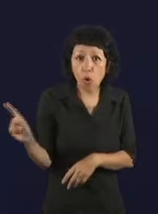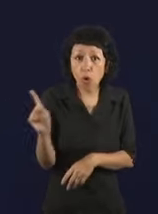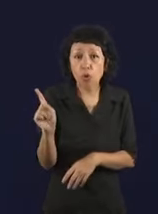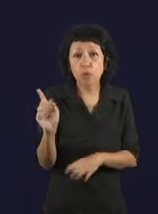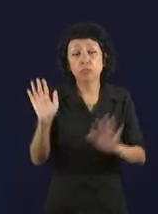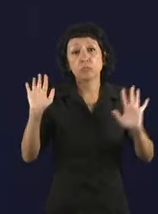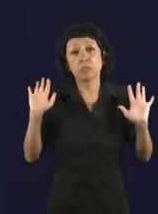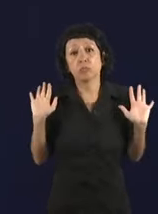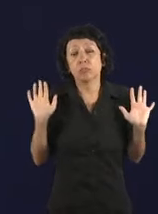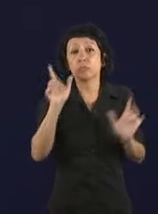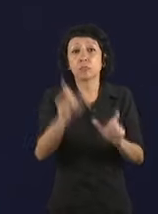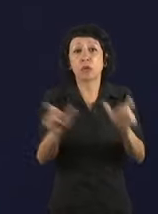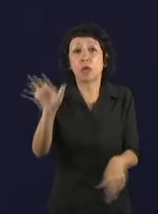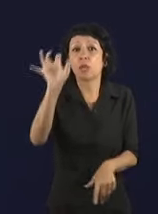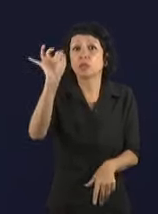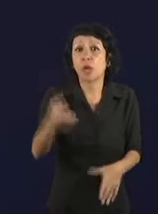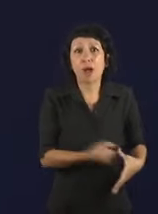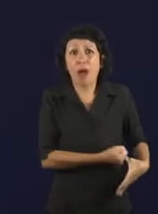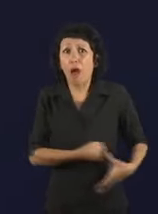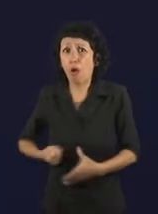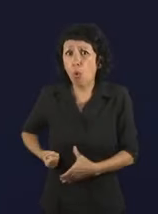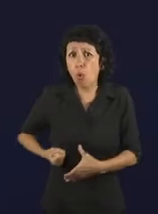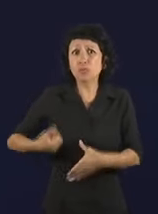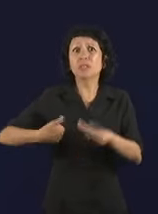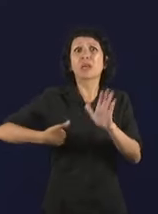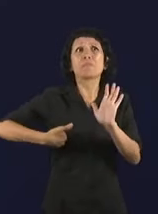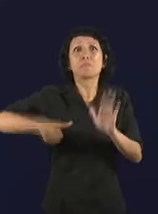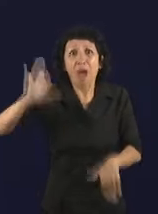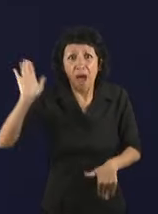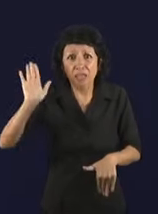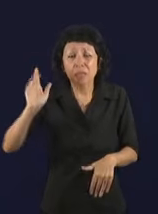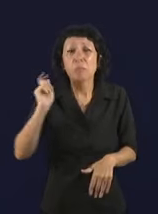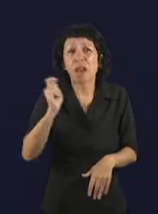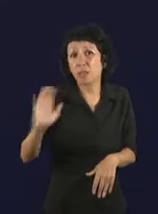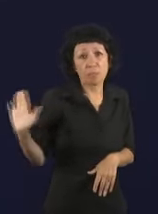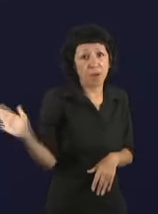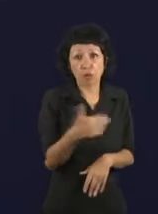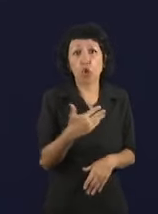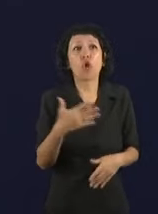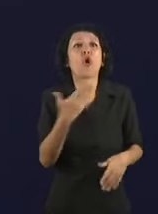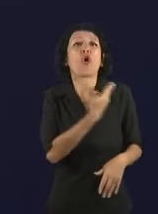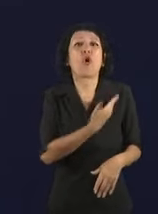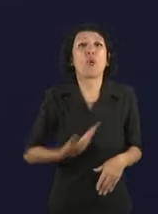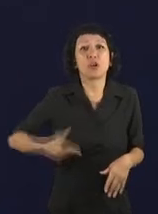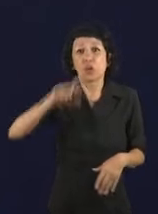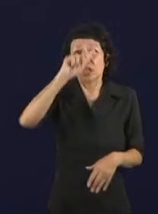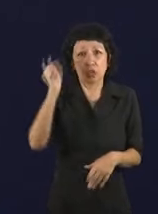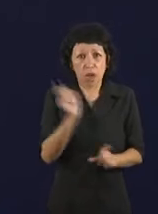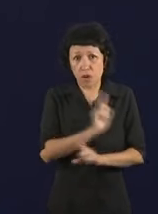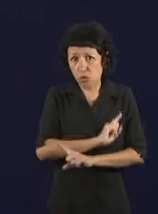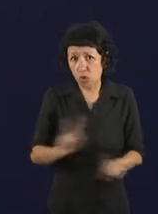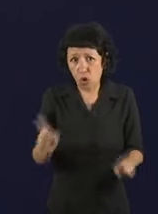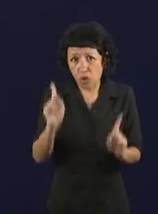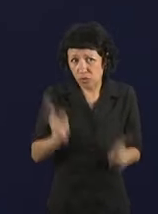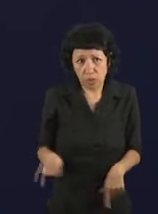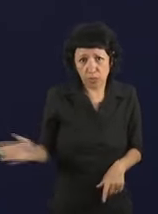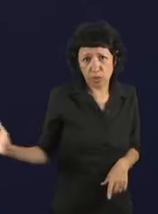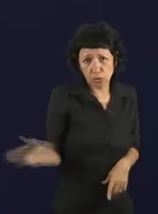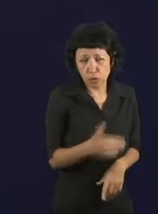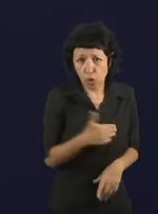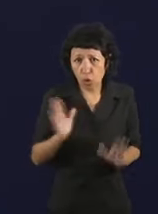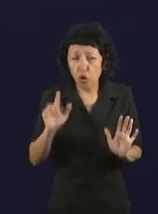ajuste va a ser mayor para todos no solo para el gobierno nacional sino que también se revisarán dentro del gasto del gobierno nacional y esto